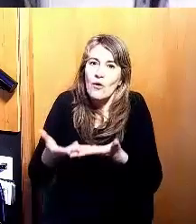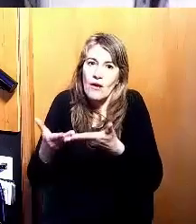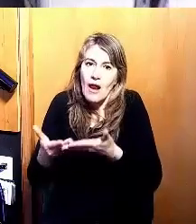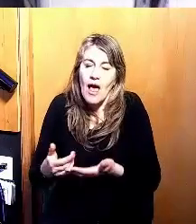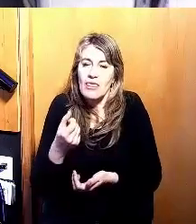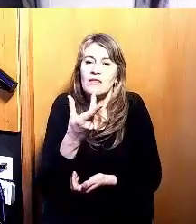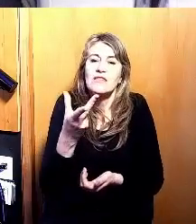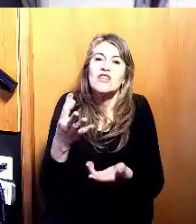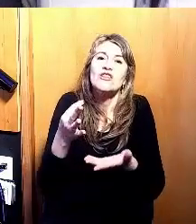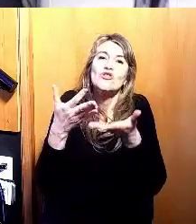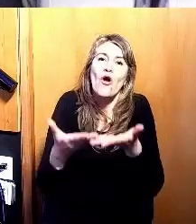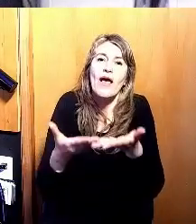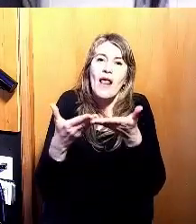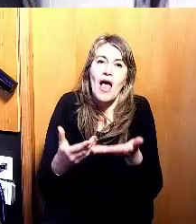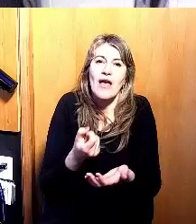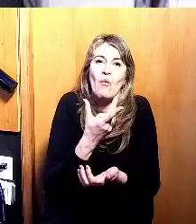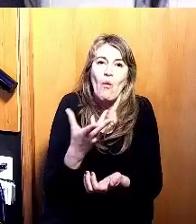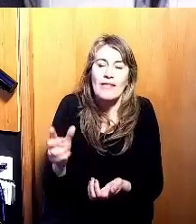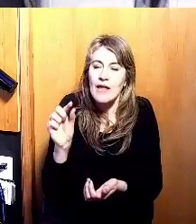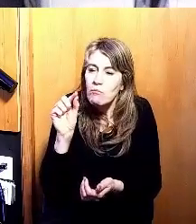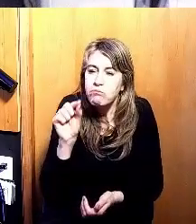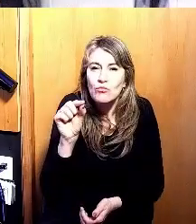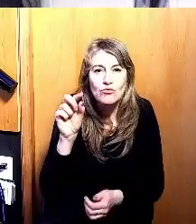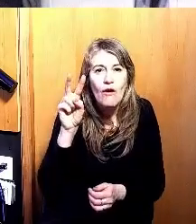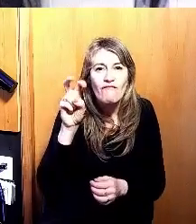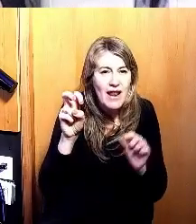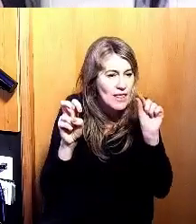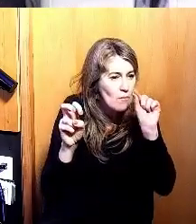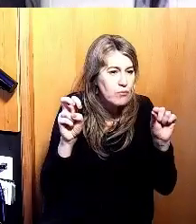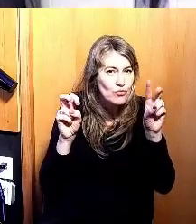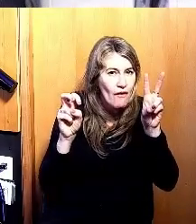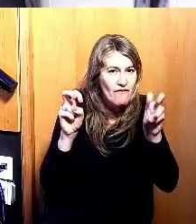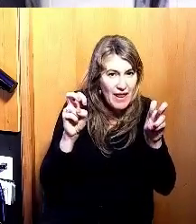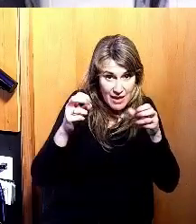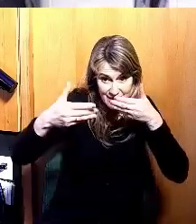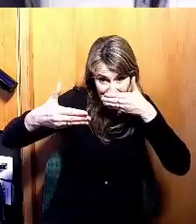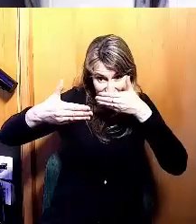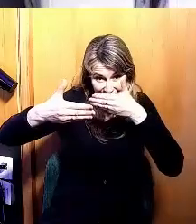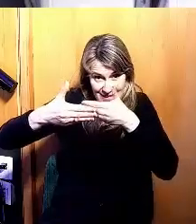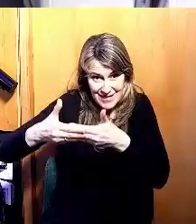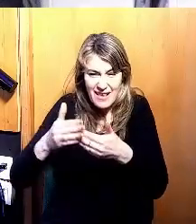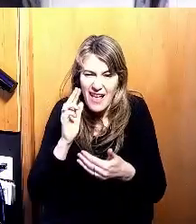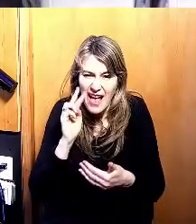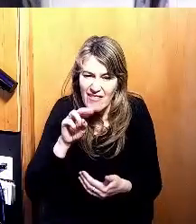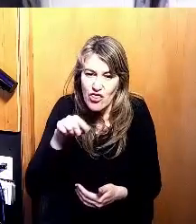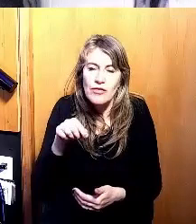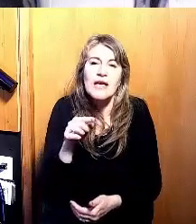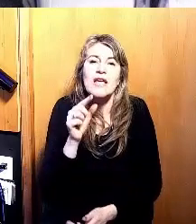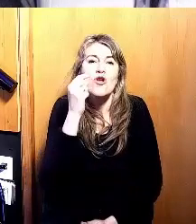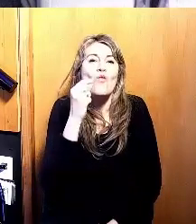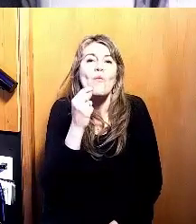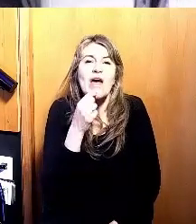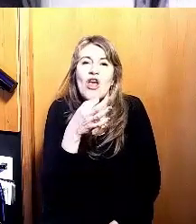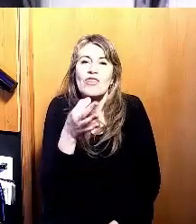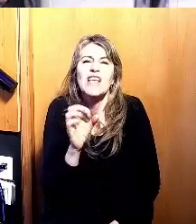puntos verdes, que si uno se acerca y se aleja puede ver cómo se distribuyen en el territorio, con un numerito que indica la cantidad de toneladas. Hay